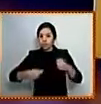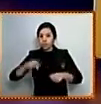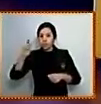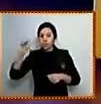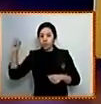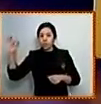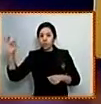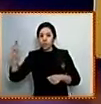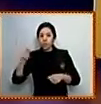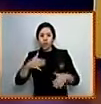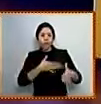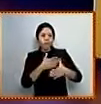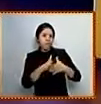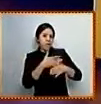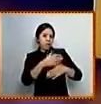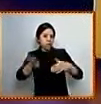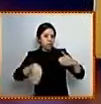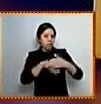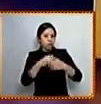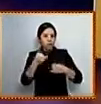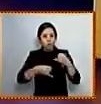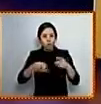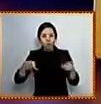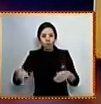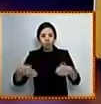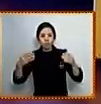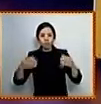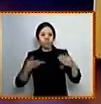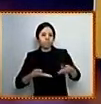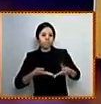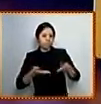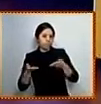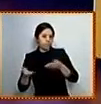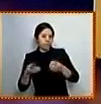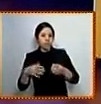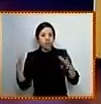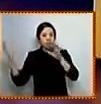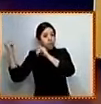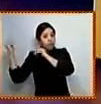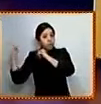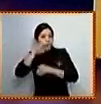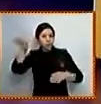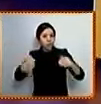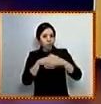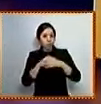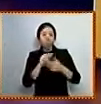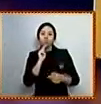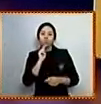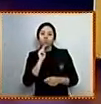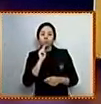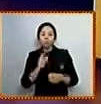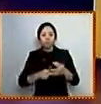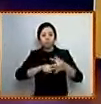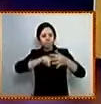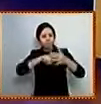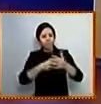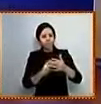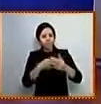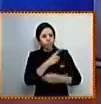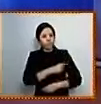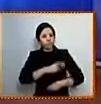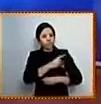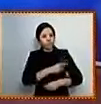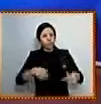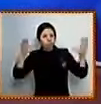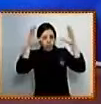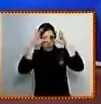2019, compartiendo con todos nuestros jugadores y llevándoles esperanza donde quiera que ellos se encuentren. Sin más preámbulo, vamos a iniciar la diversión de esta